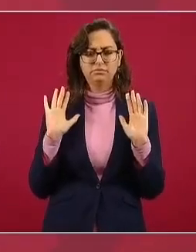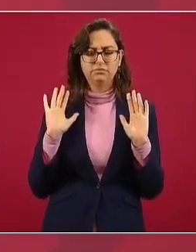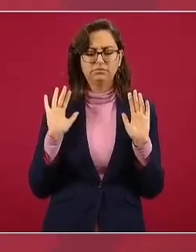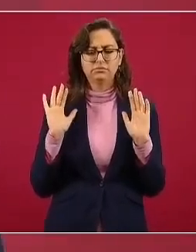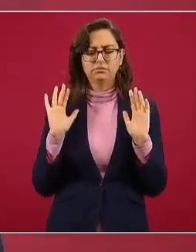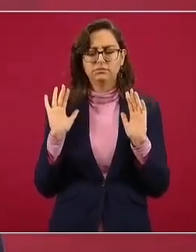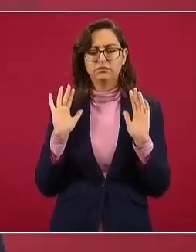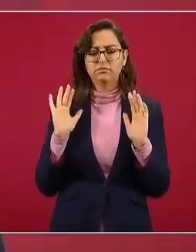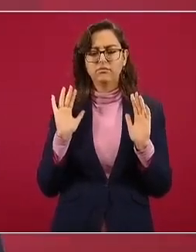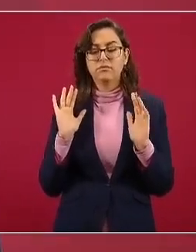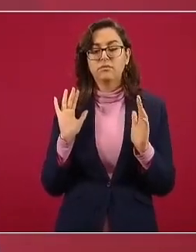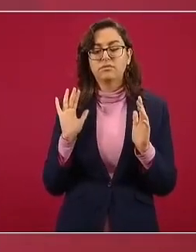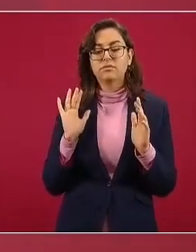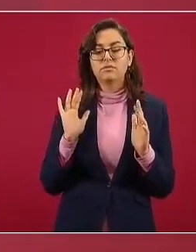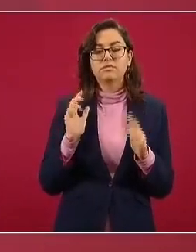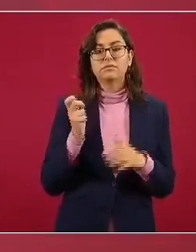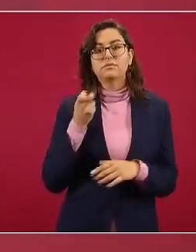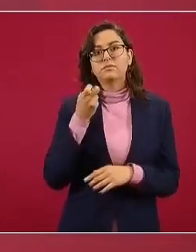porque